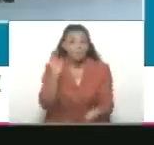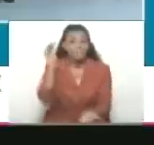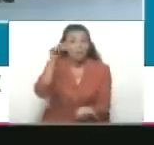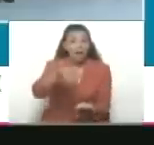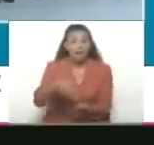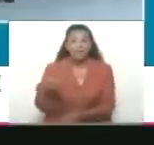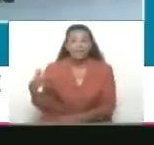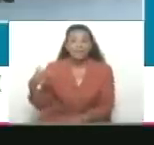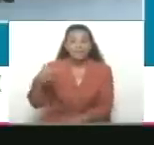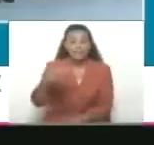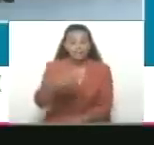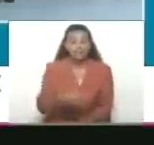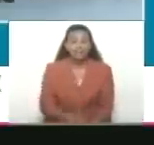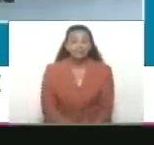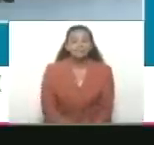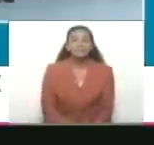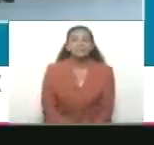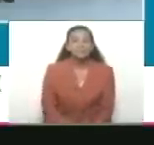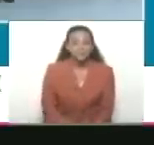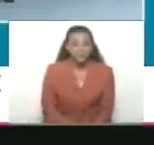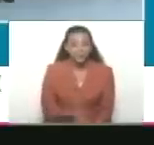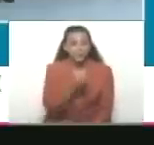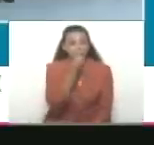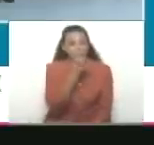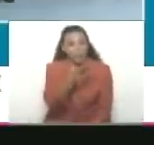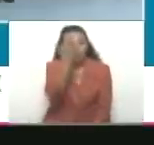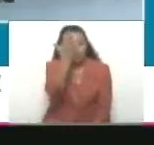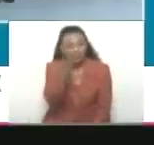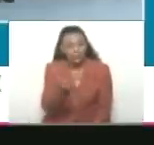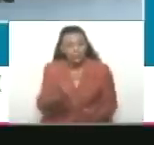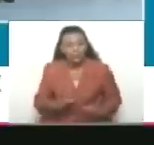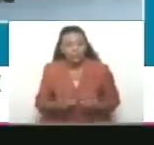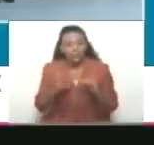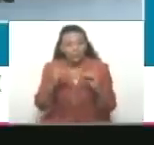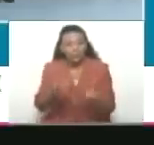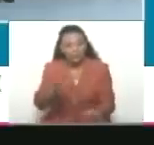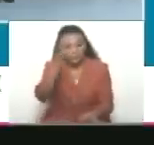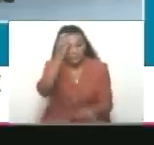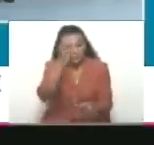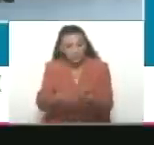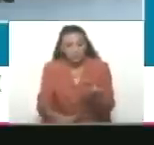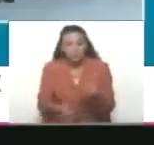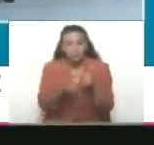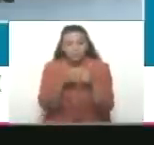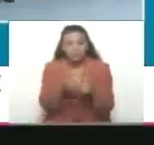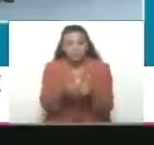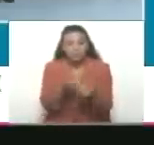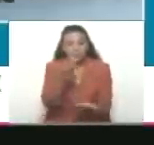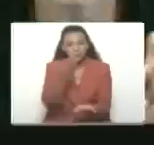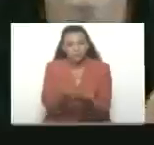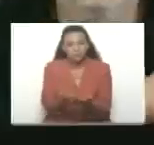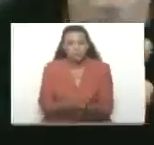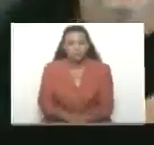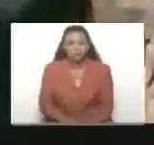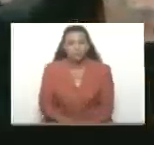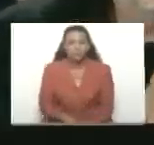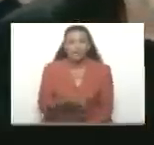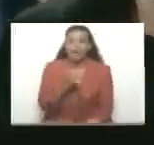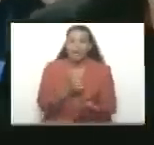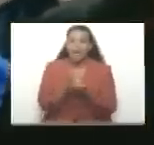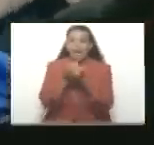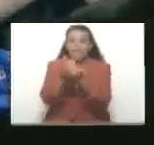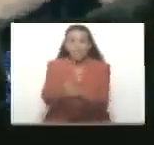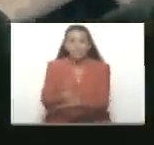del municipio buena decisión acertada decisión Magali punto a favor